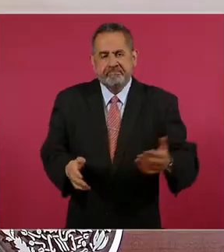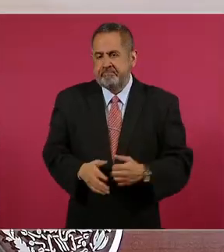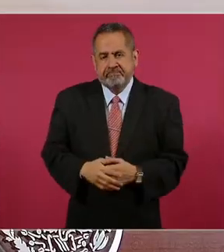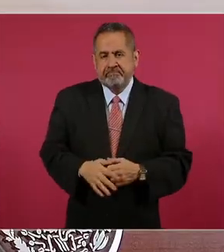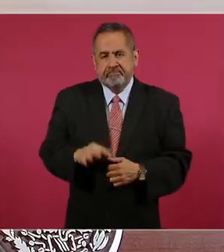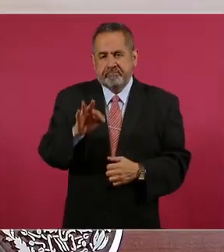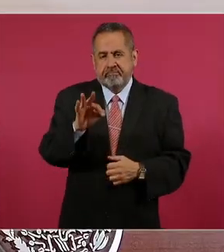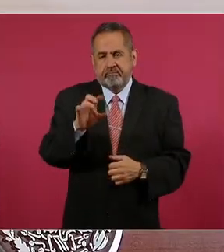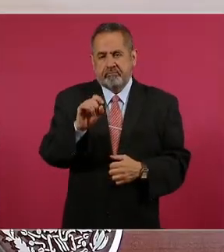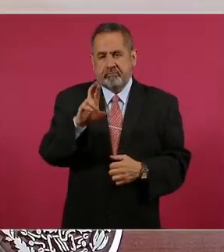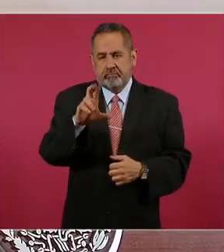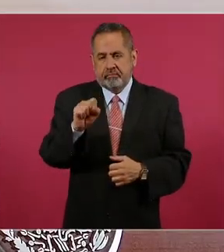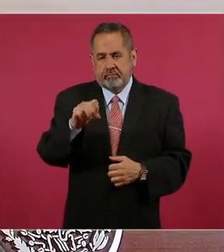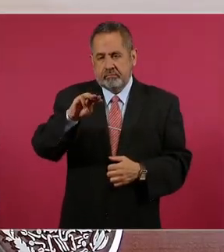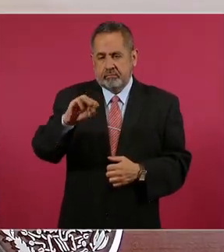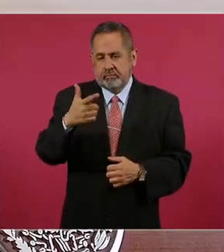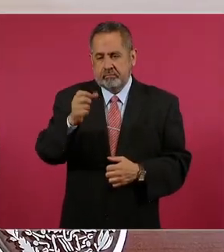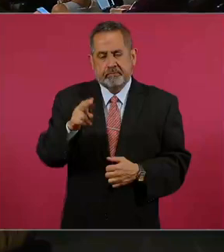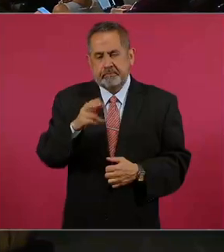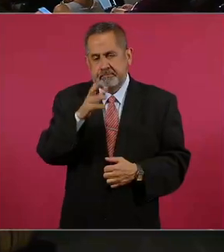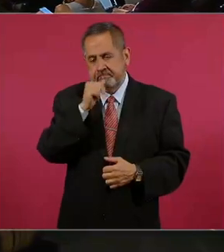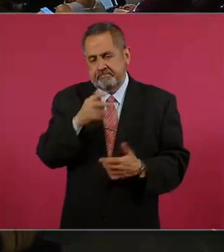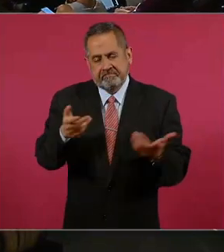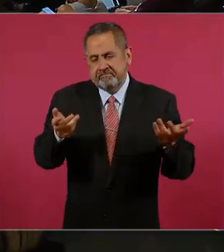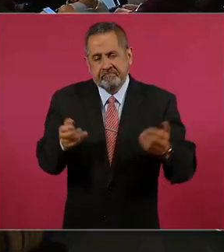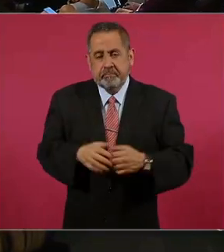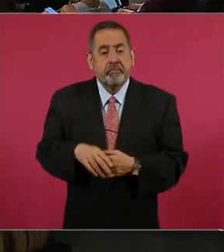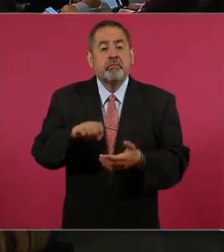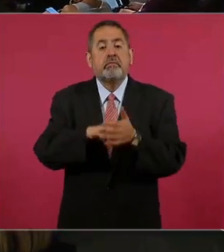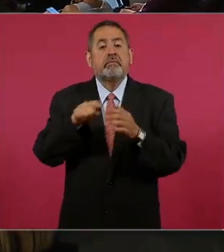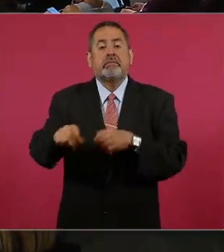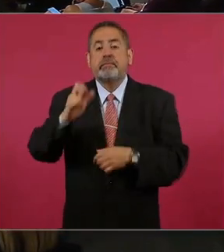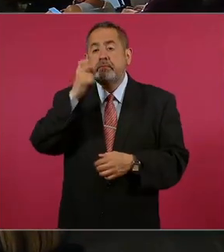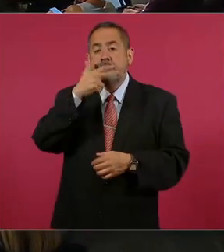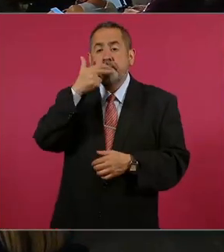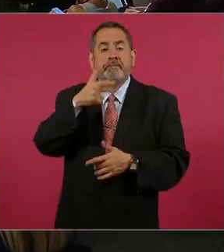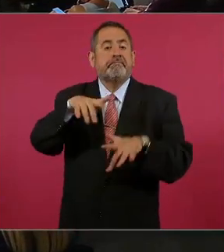en uno de estos levantamientos detienen en Chihuahua